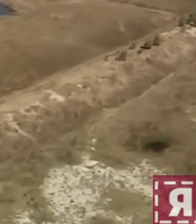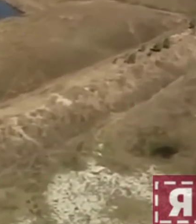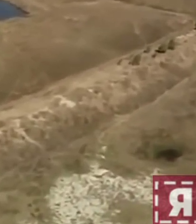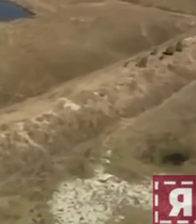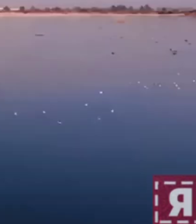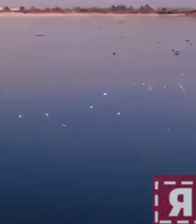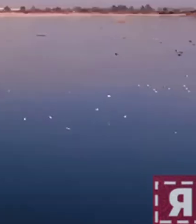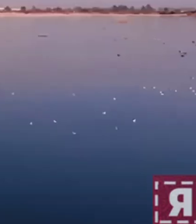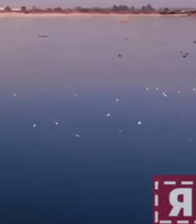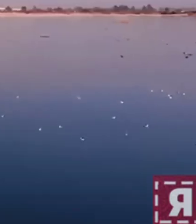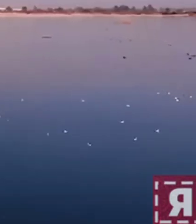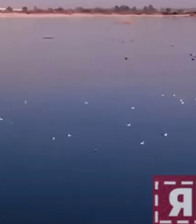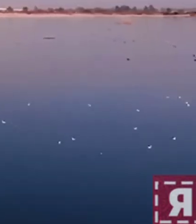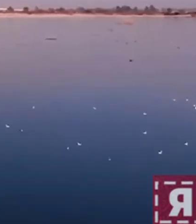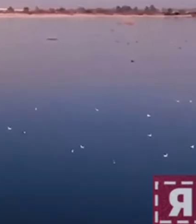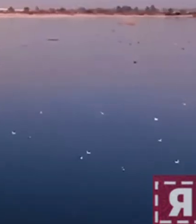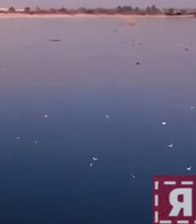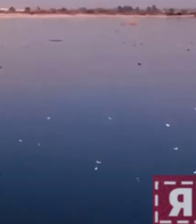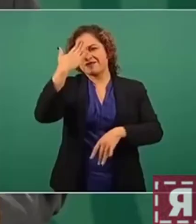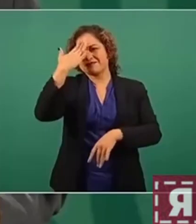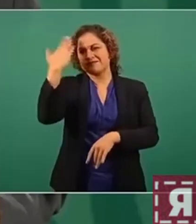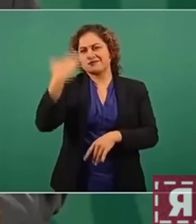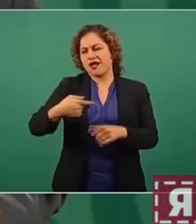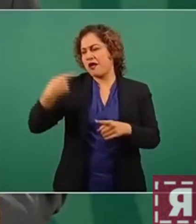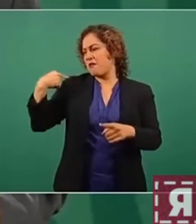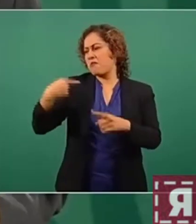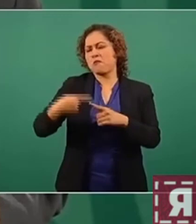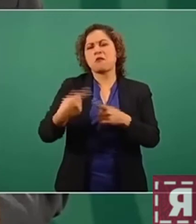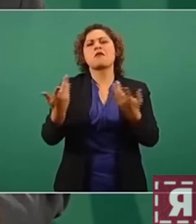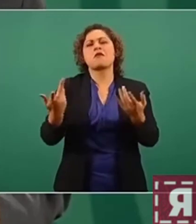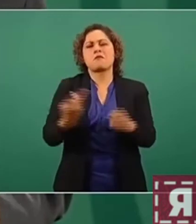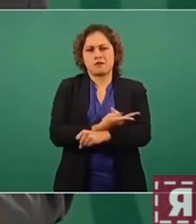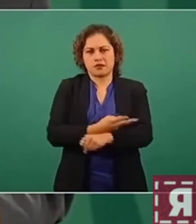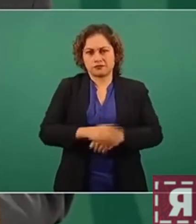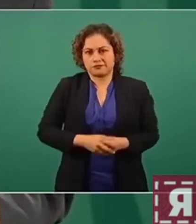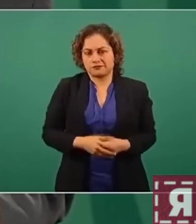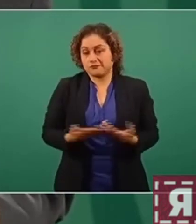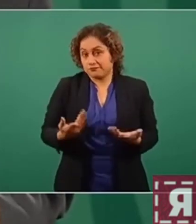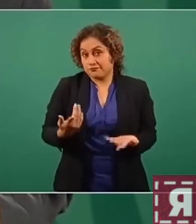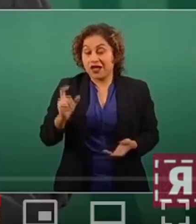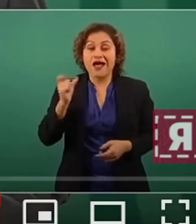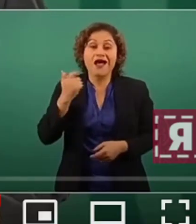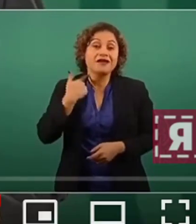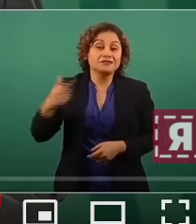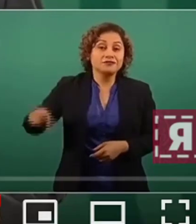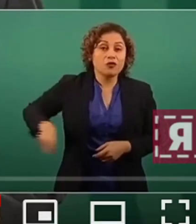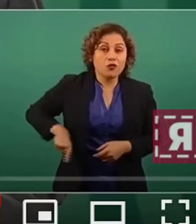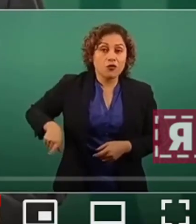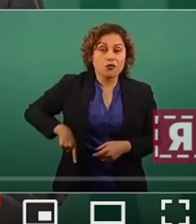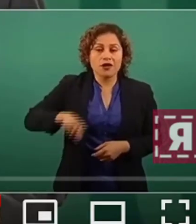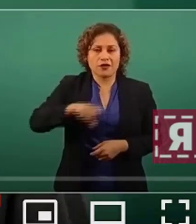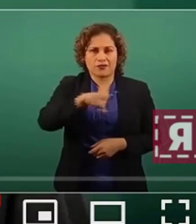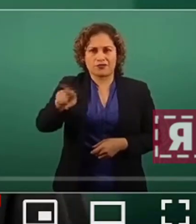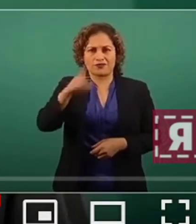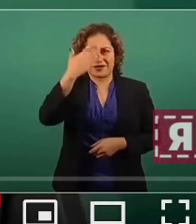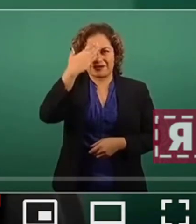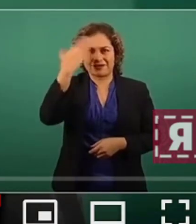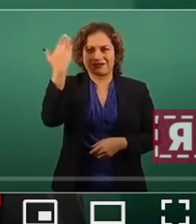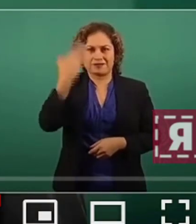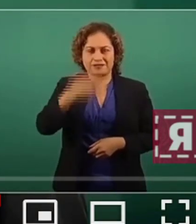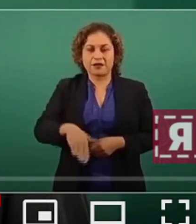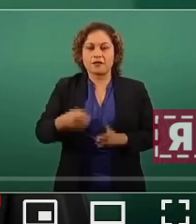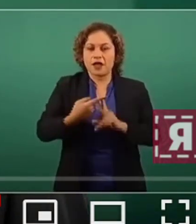más de 276 especies de aves. Durante el gobierno anterior se empezó con